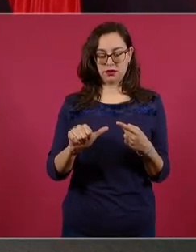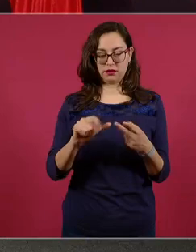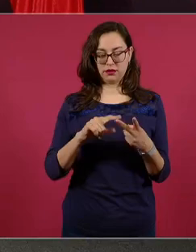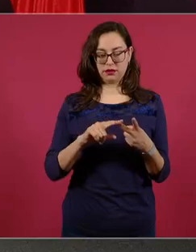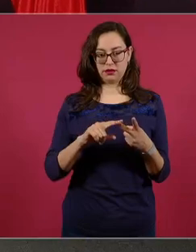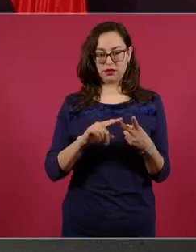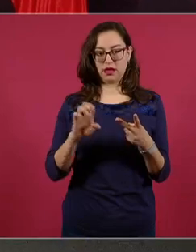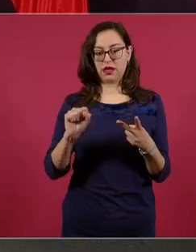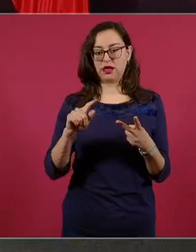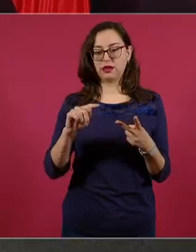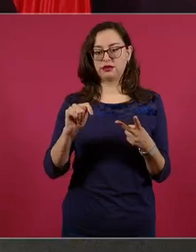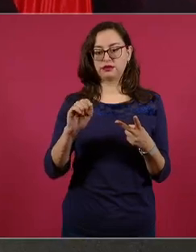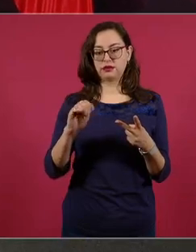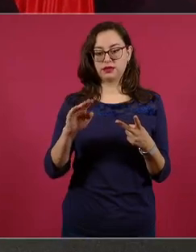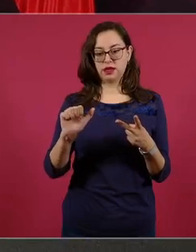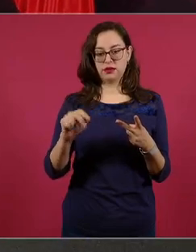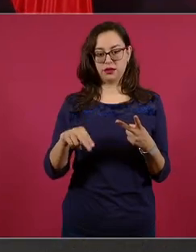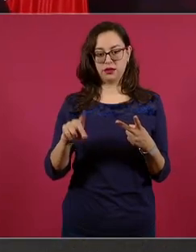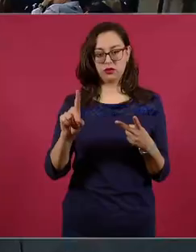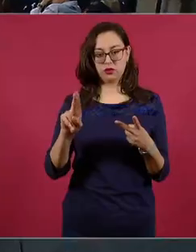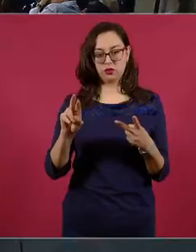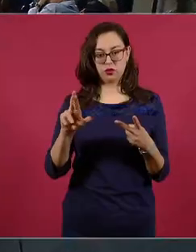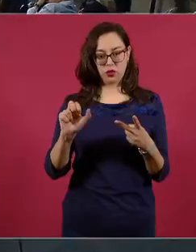y Esteban Durán.